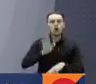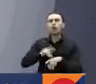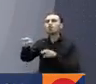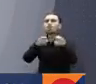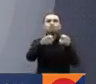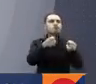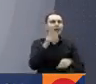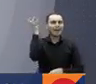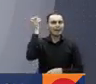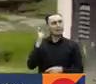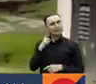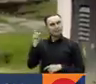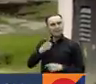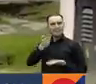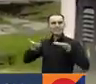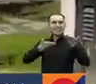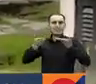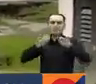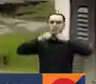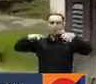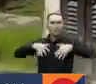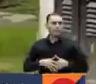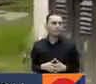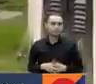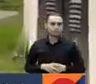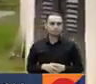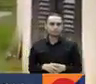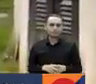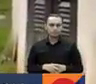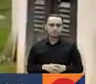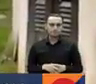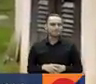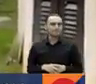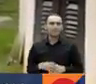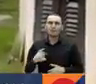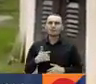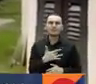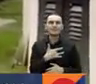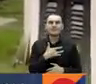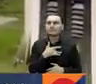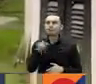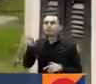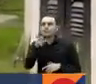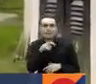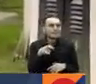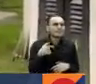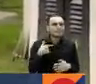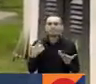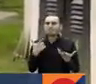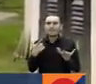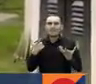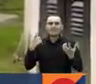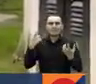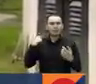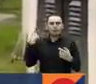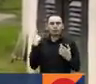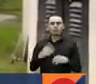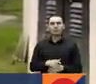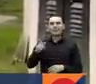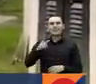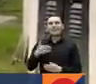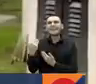ambulancias deberá ser público. Nos tienen enloquecidos. Son unos